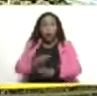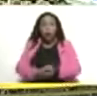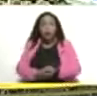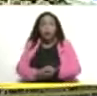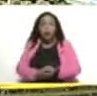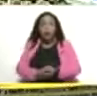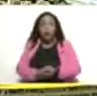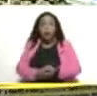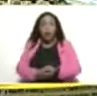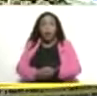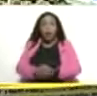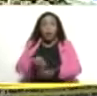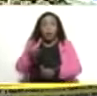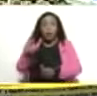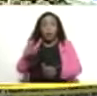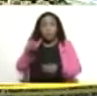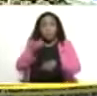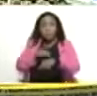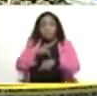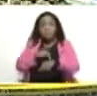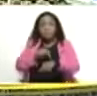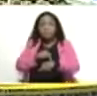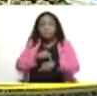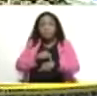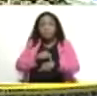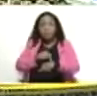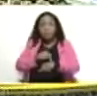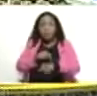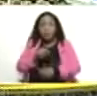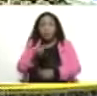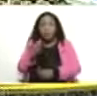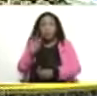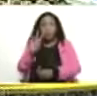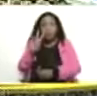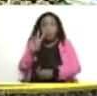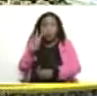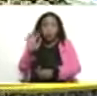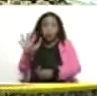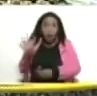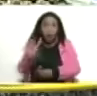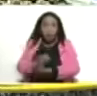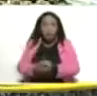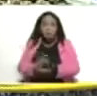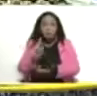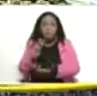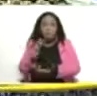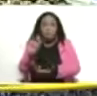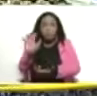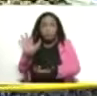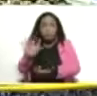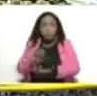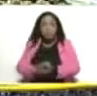Desde ese momento nos activamos, 24 en la noche, 25 amaneciendo, 26,